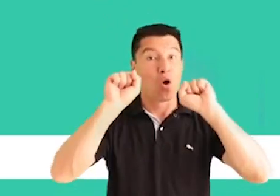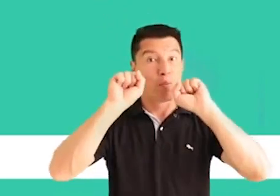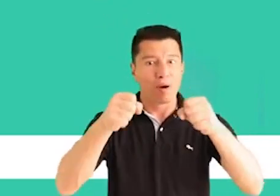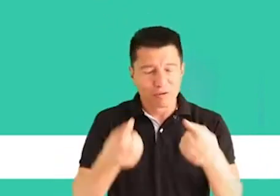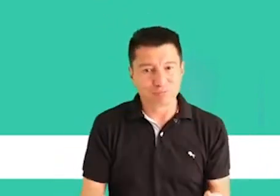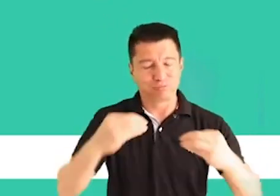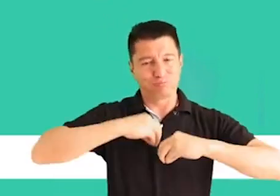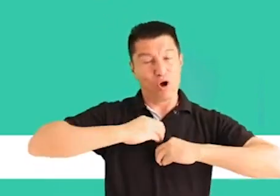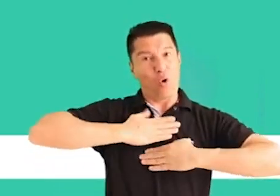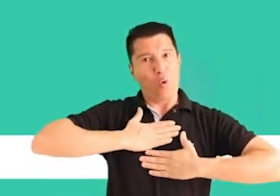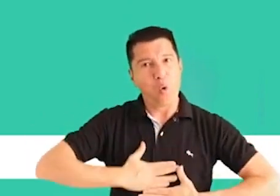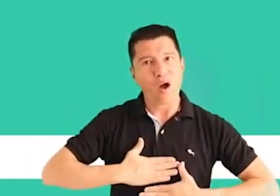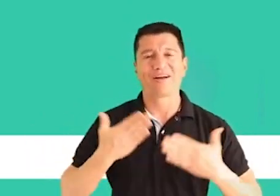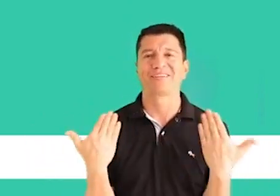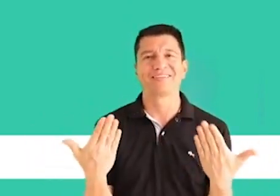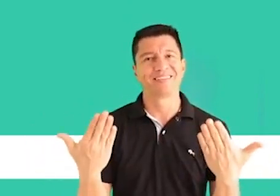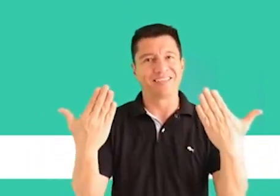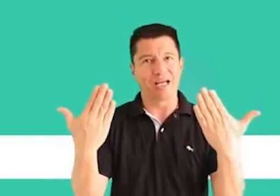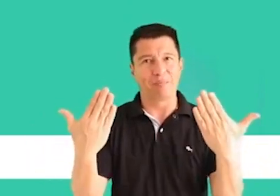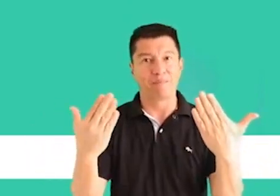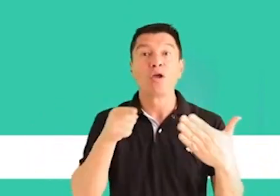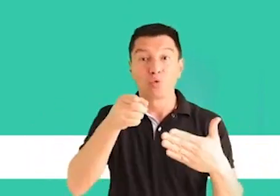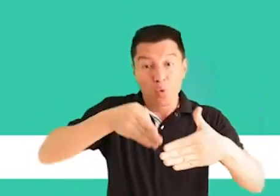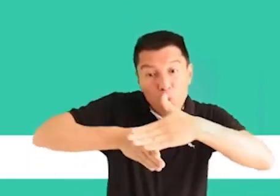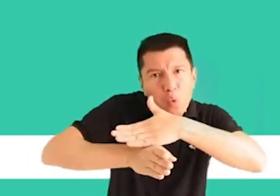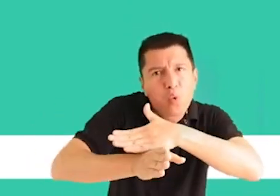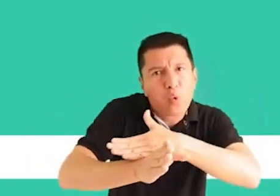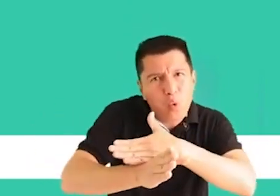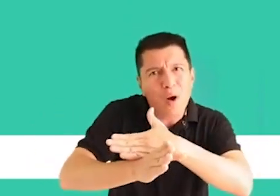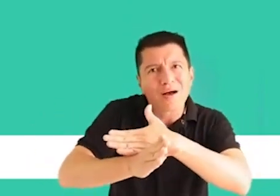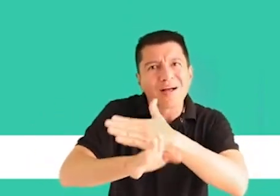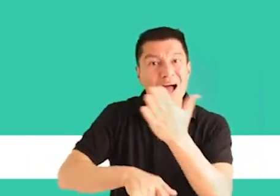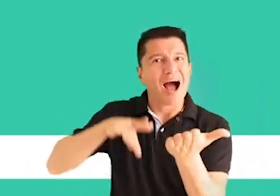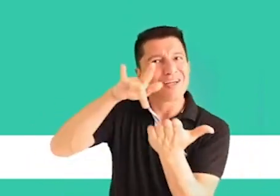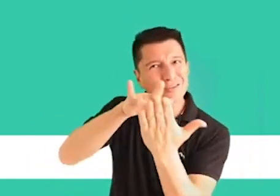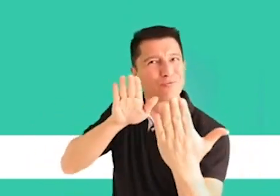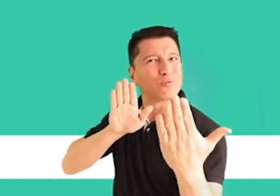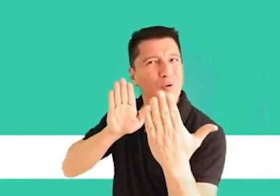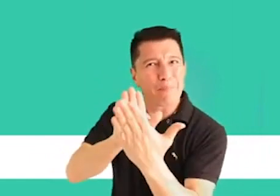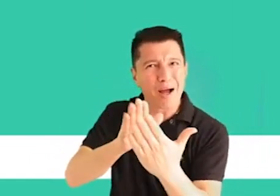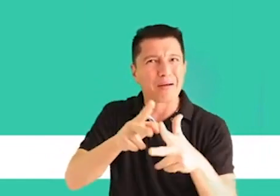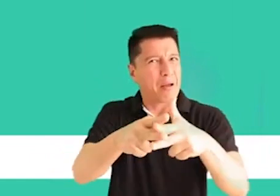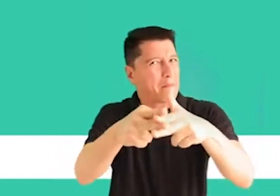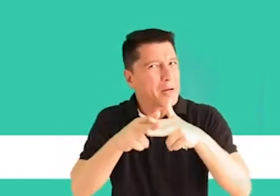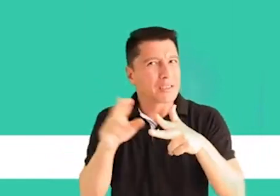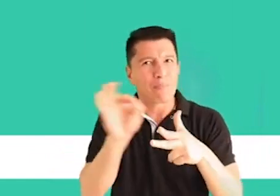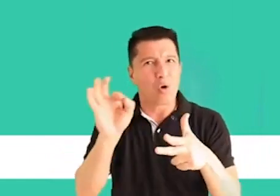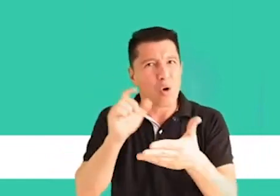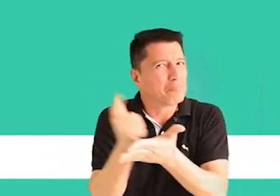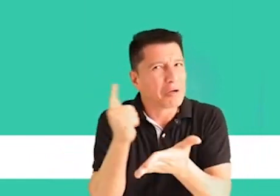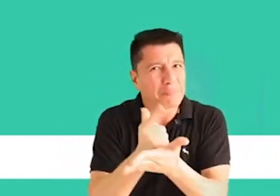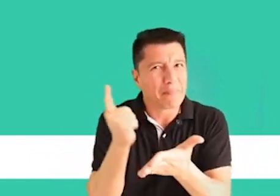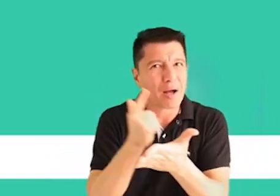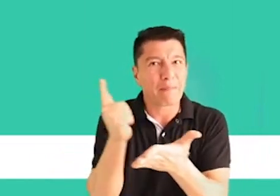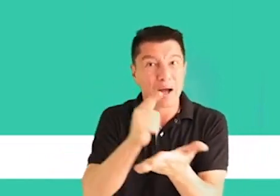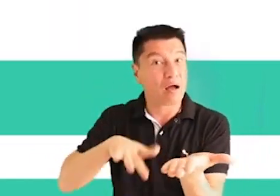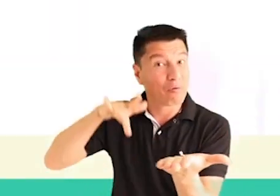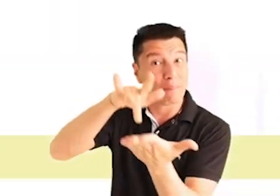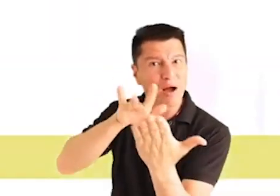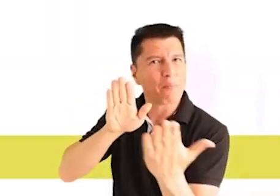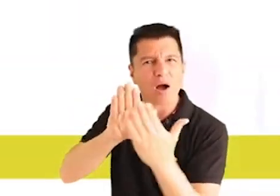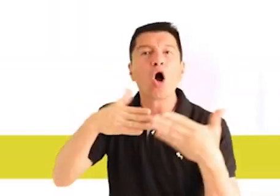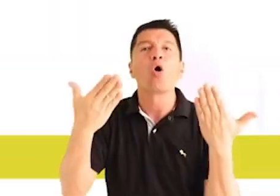www.ucundinamarca.edu.co/biblioteca/ y podrás disfrutar de estos beneficios. Para acceder a las alianzas de préstamo y consulta física, lo único que debes hacer